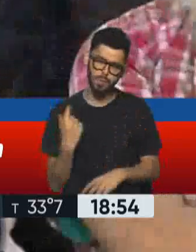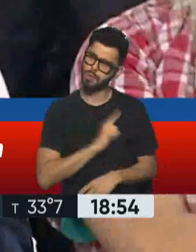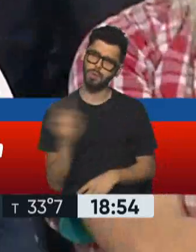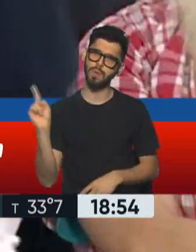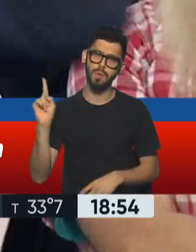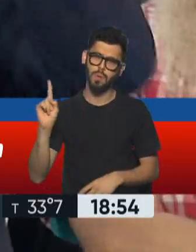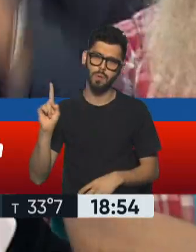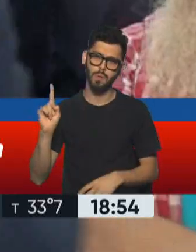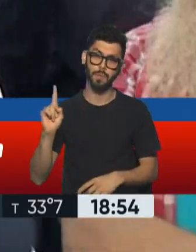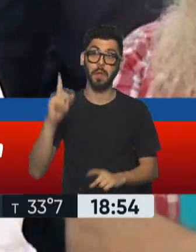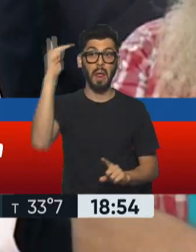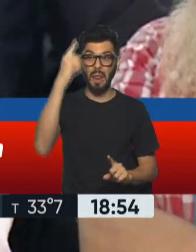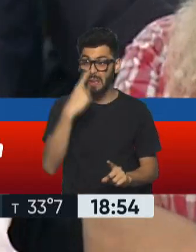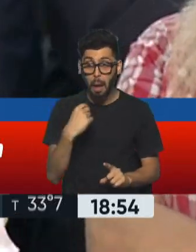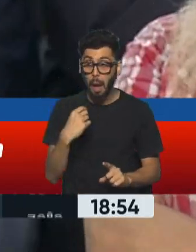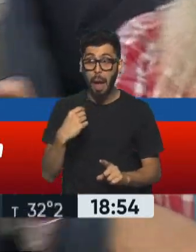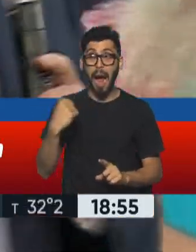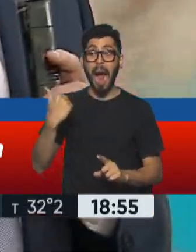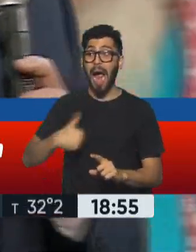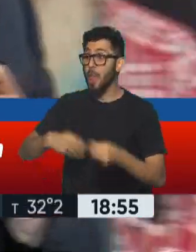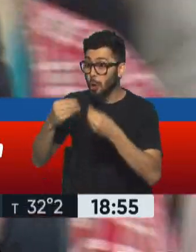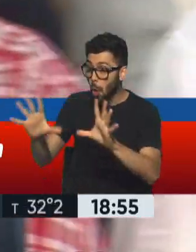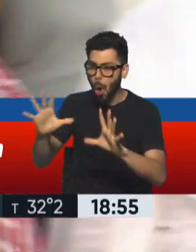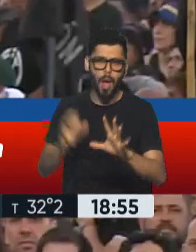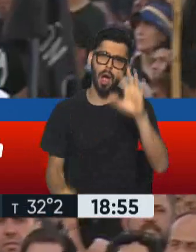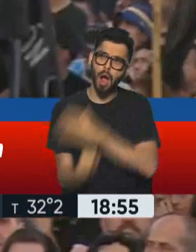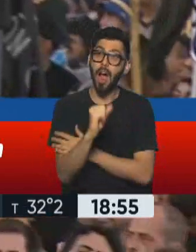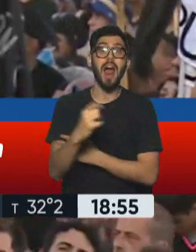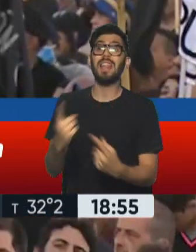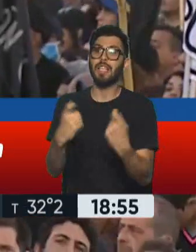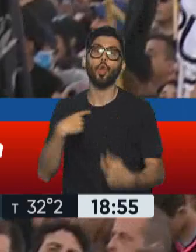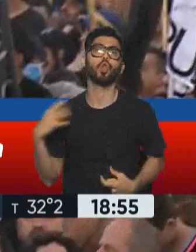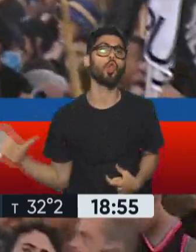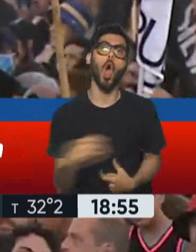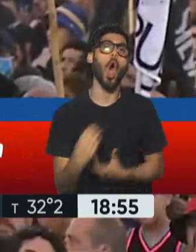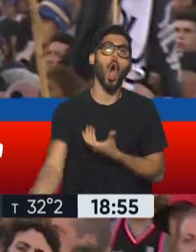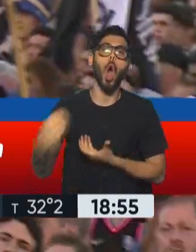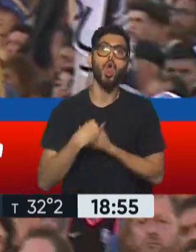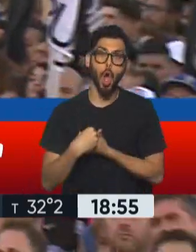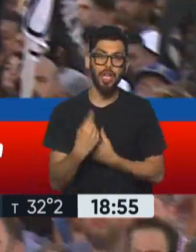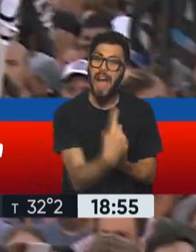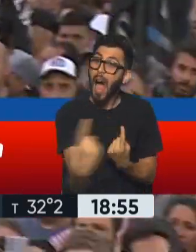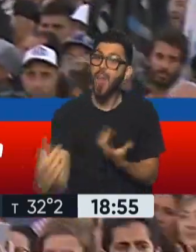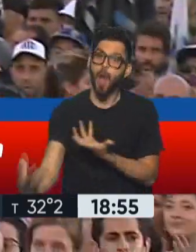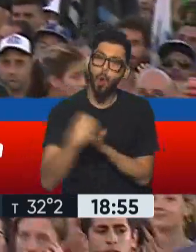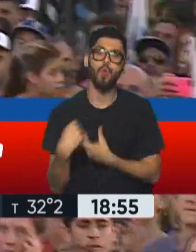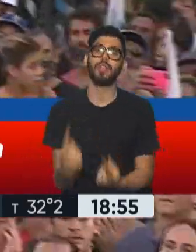Néstor diría, minga, sobran argentinos. Hacen falta todos y cada uno de los argentinos.